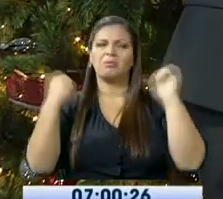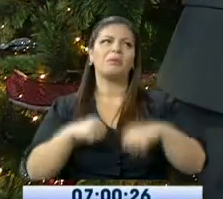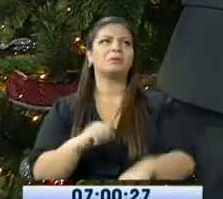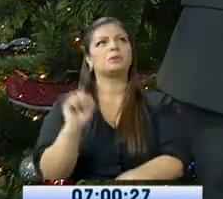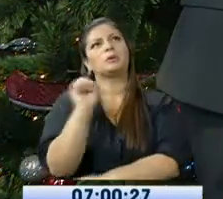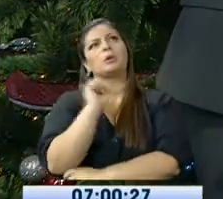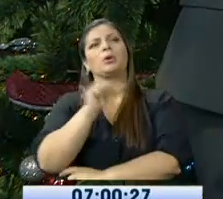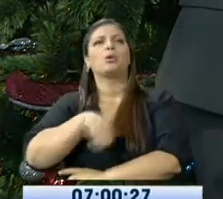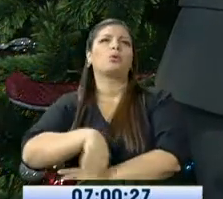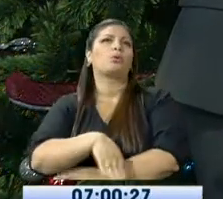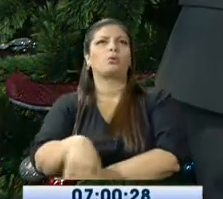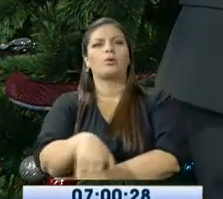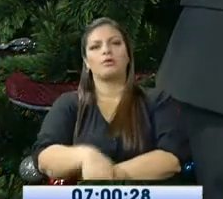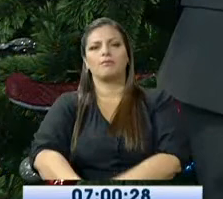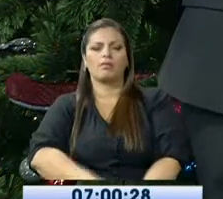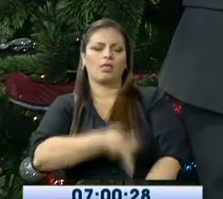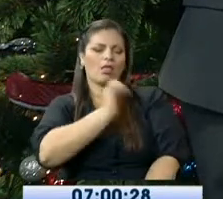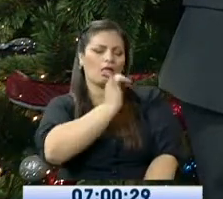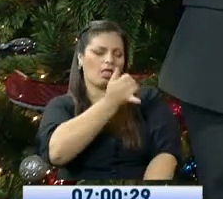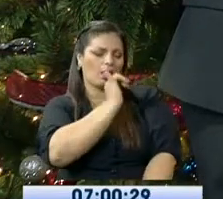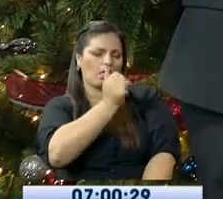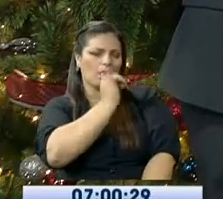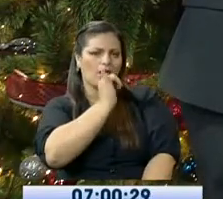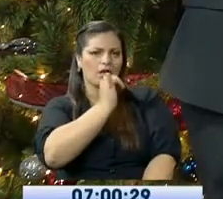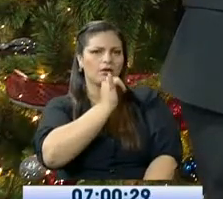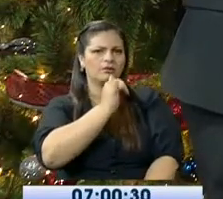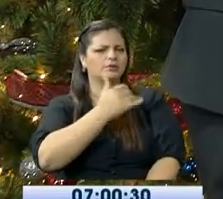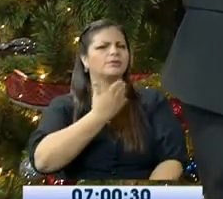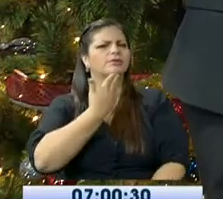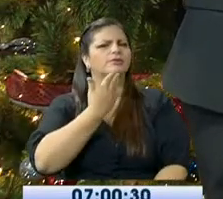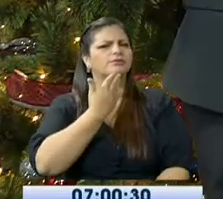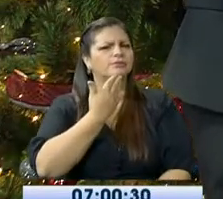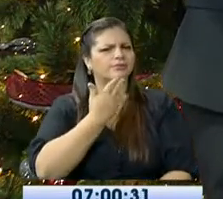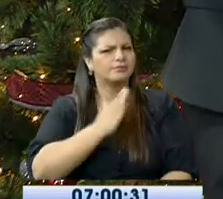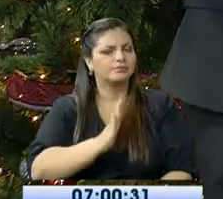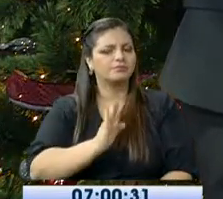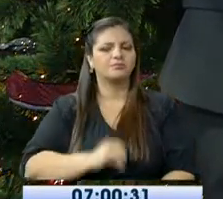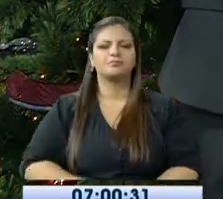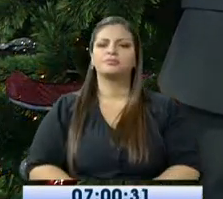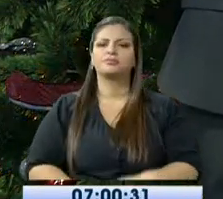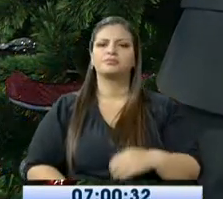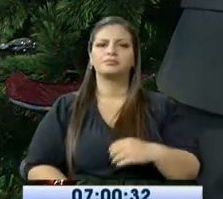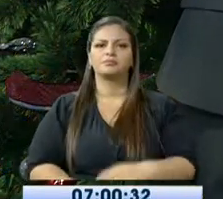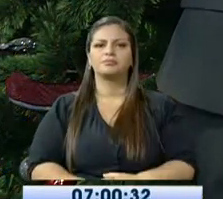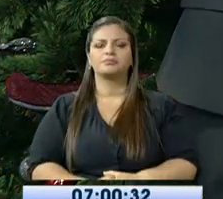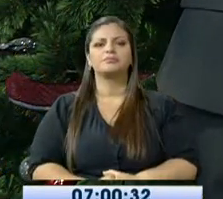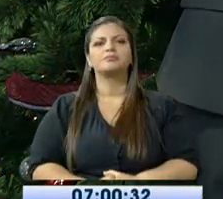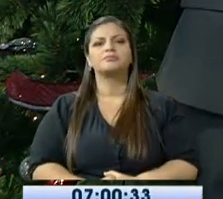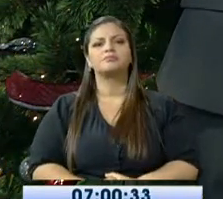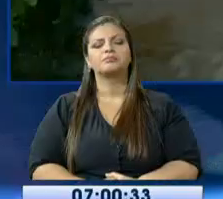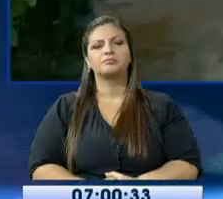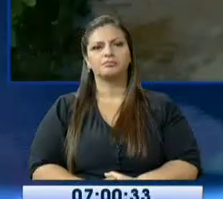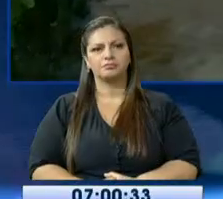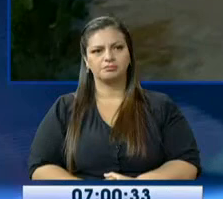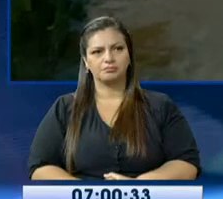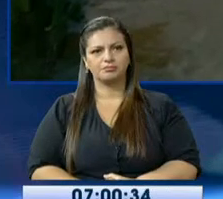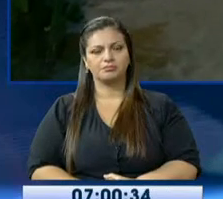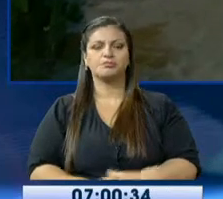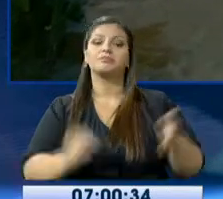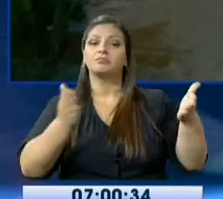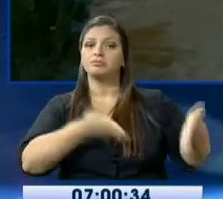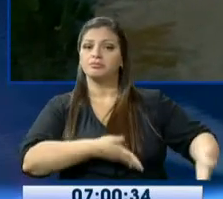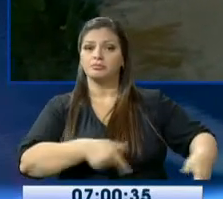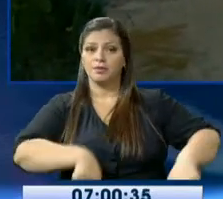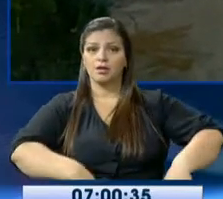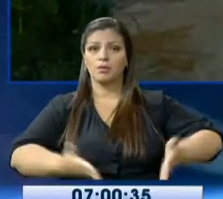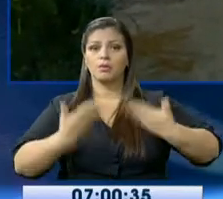que varias botellas de cerveza fueron encontradas en el interior de un auto que terminó volcándose en la autopista Narcisa de